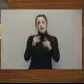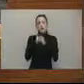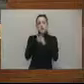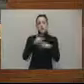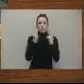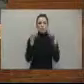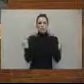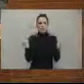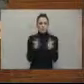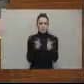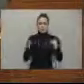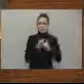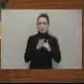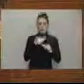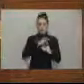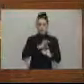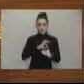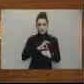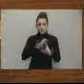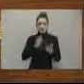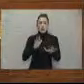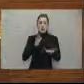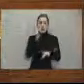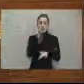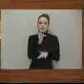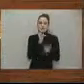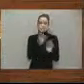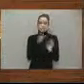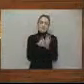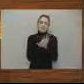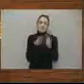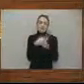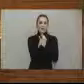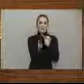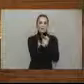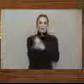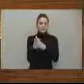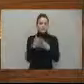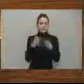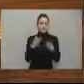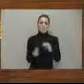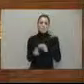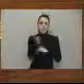transporte público en Asturias y que es absolutamente necesario corregir de forma inmediata.